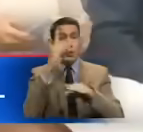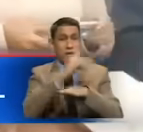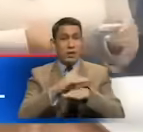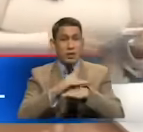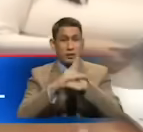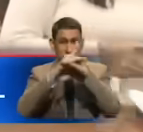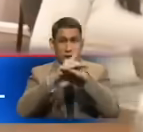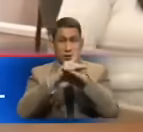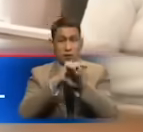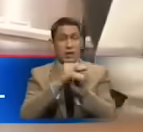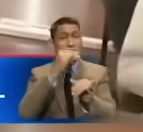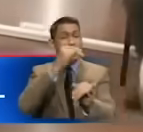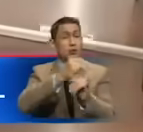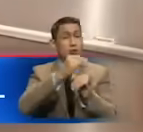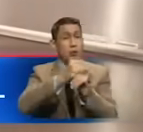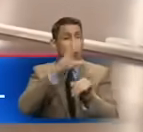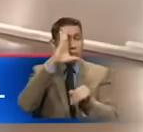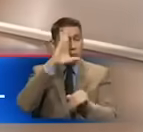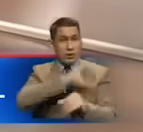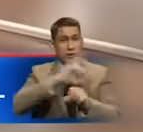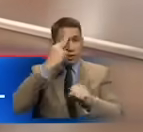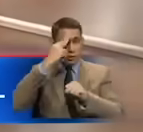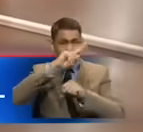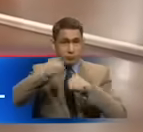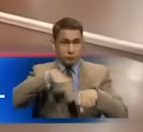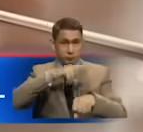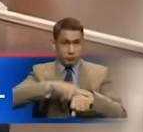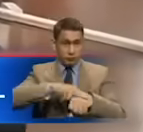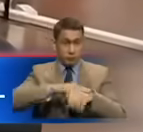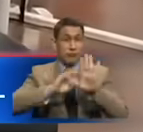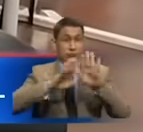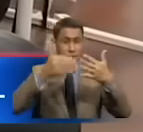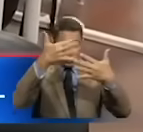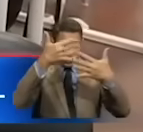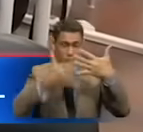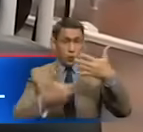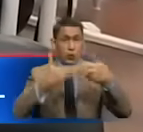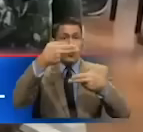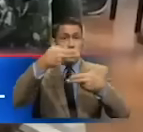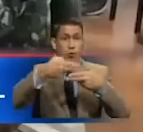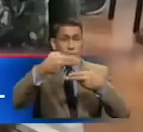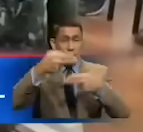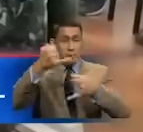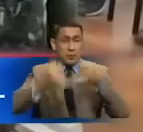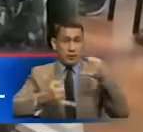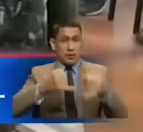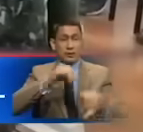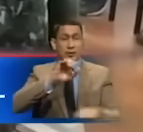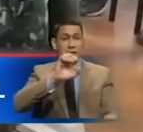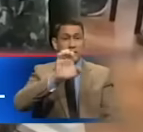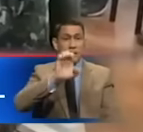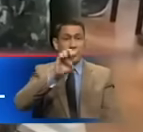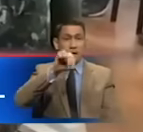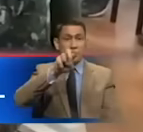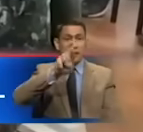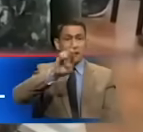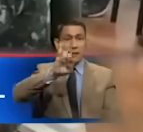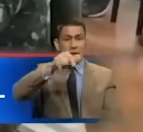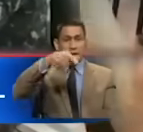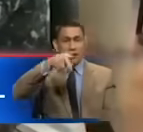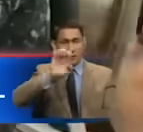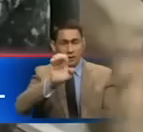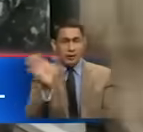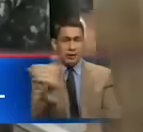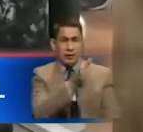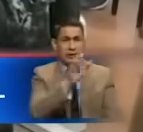de Seguridad Social de la Policía Nacional. Los nombres que resaltan en este proceso es del exdirector Enrique Espinosa de los Monteros y también de